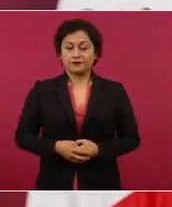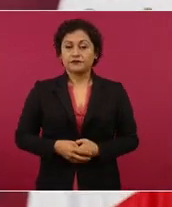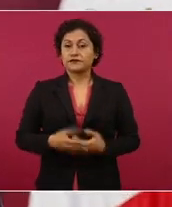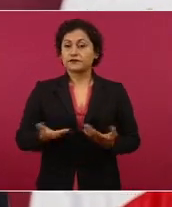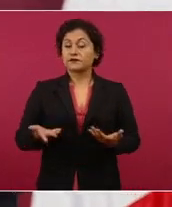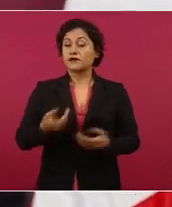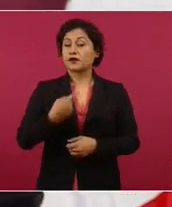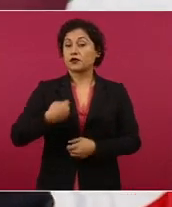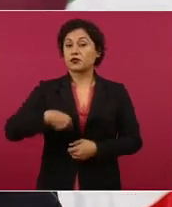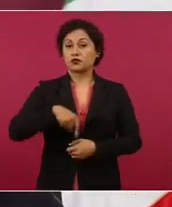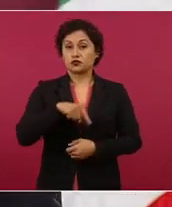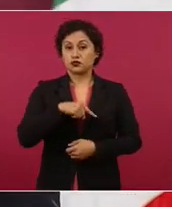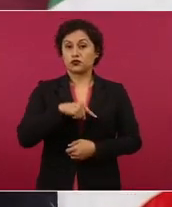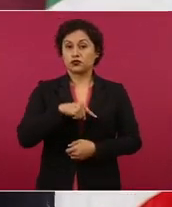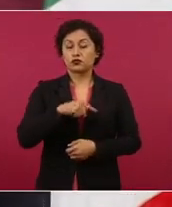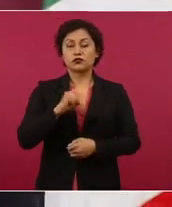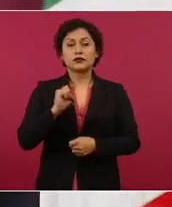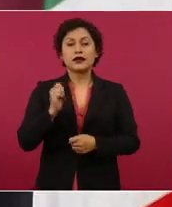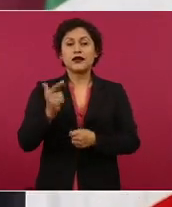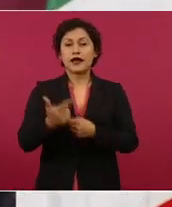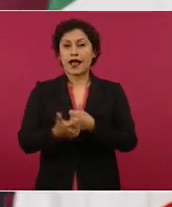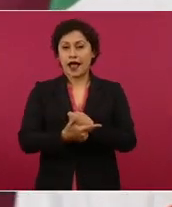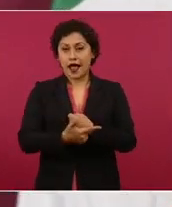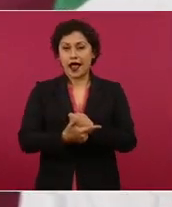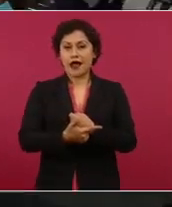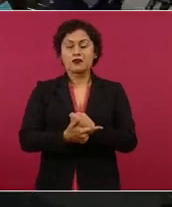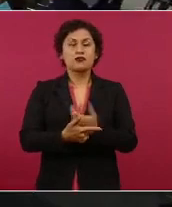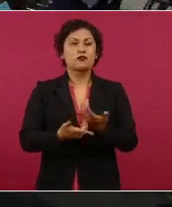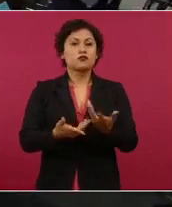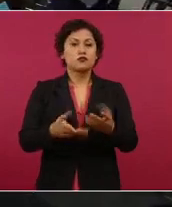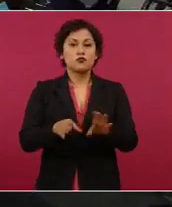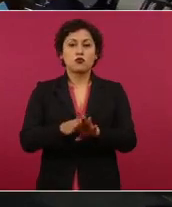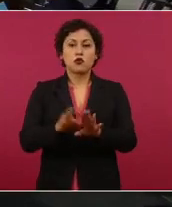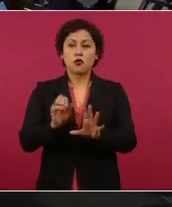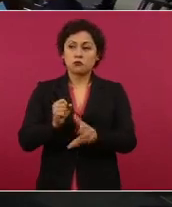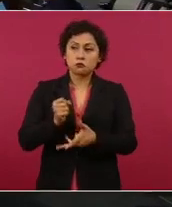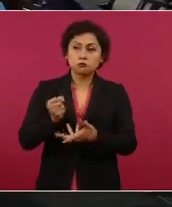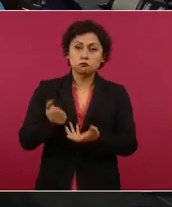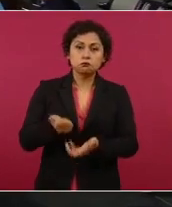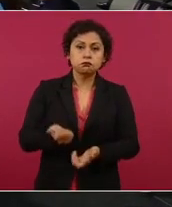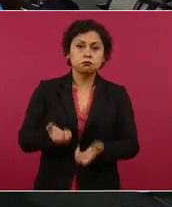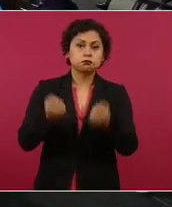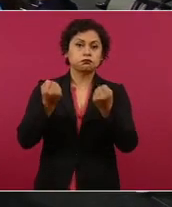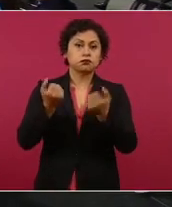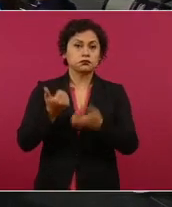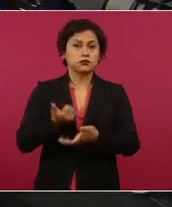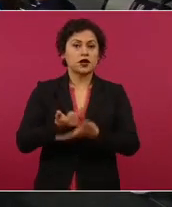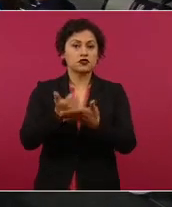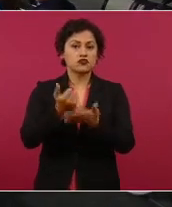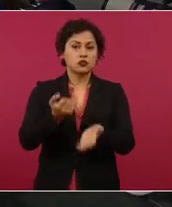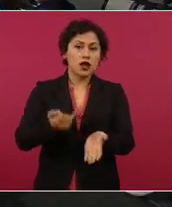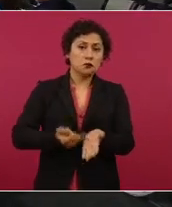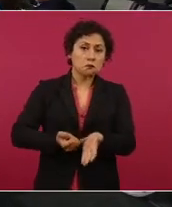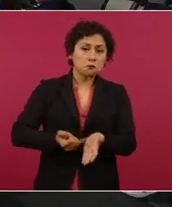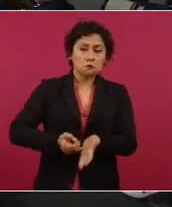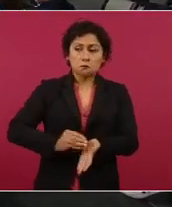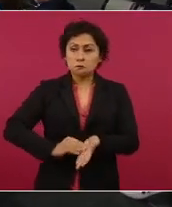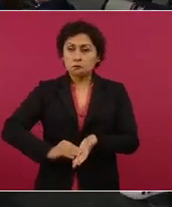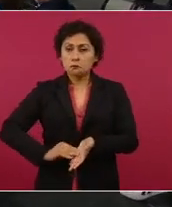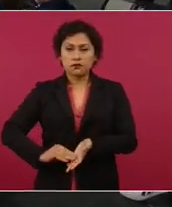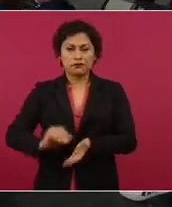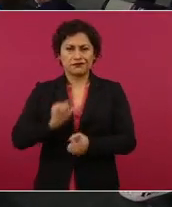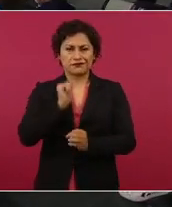no hemos llevado a cabo rescates, no se han condonado impuestos.